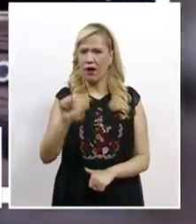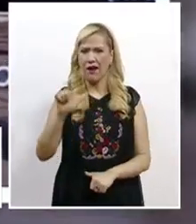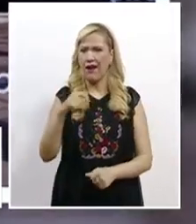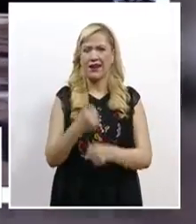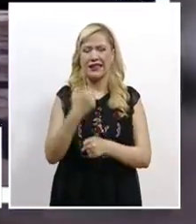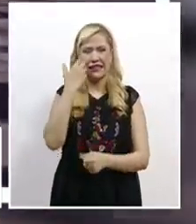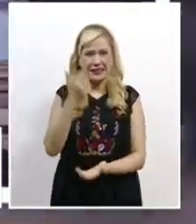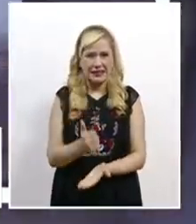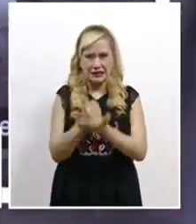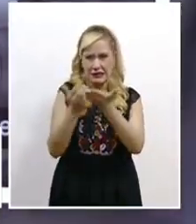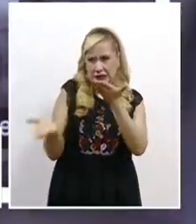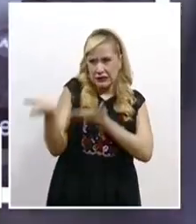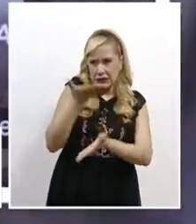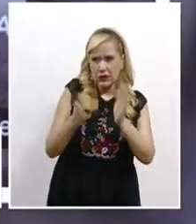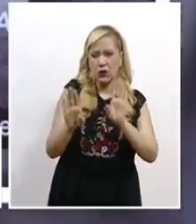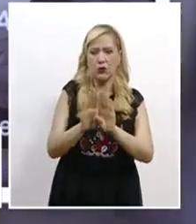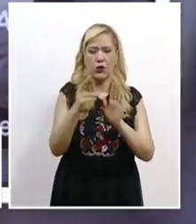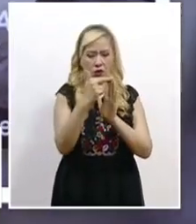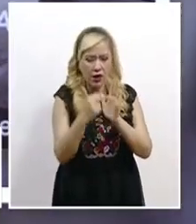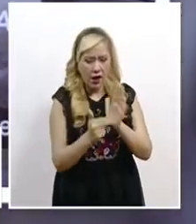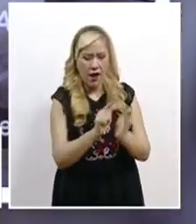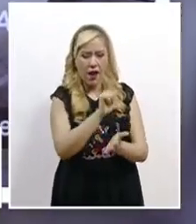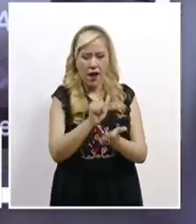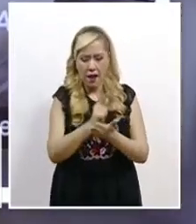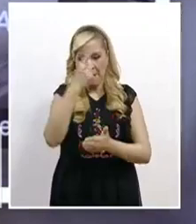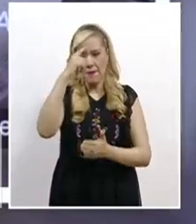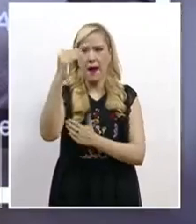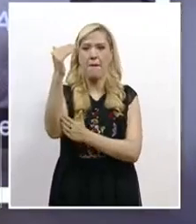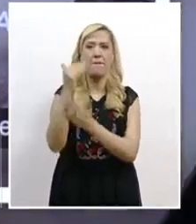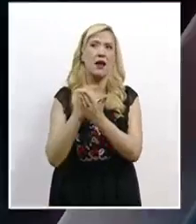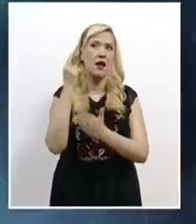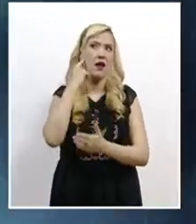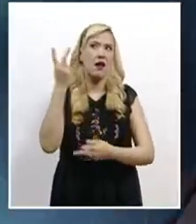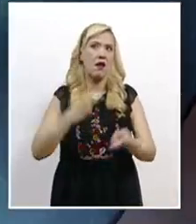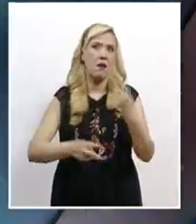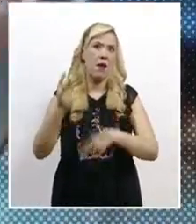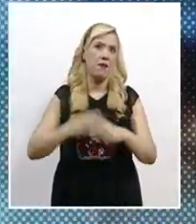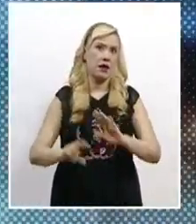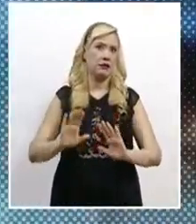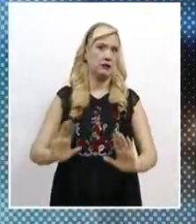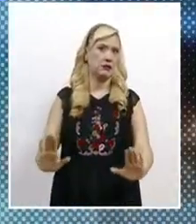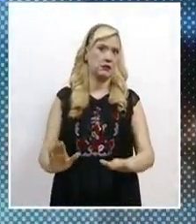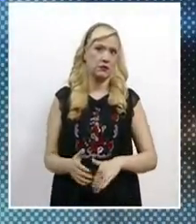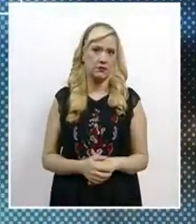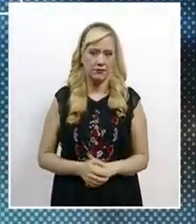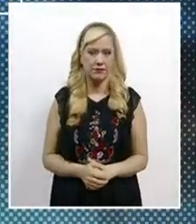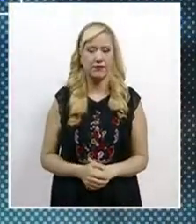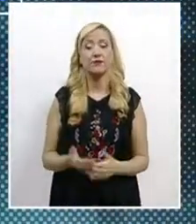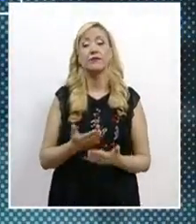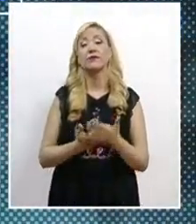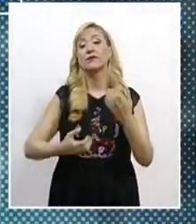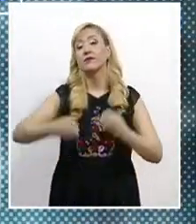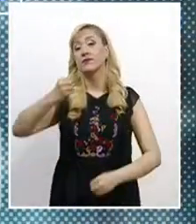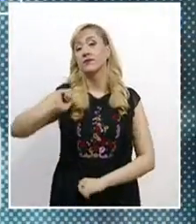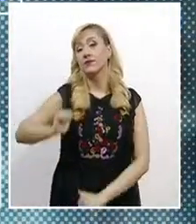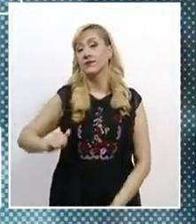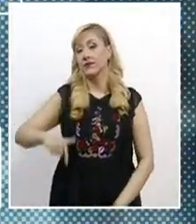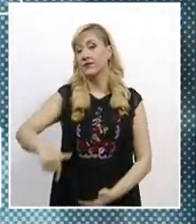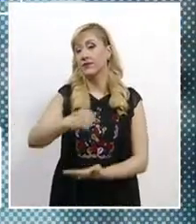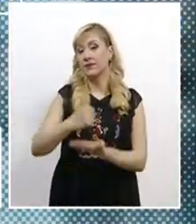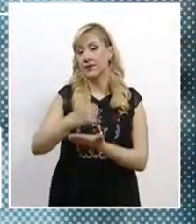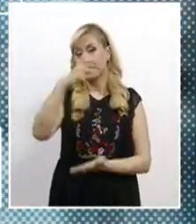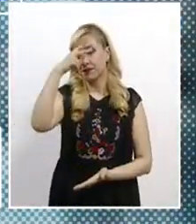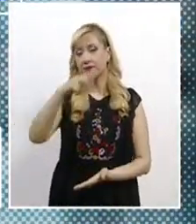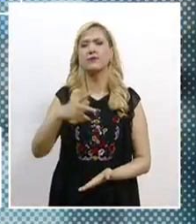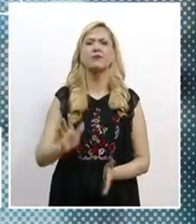en el diseño de políticas públicas dirigidas a la disminución de este fenómeno. El Poder Judicial de la capital del país